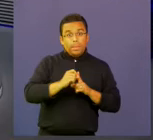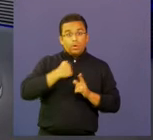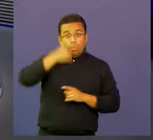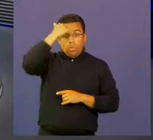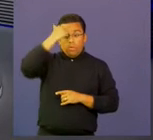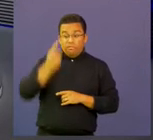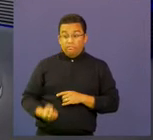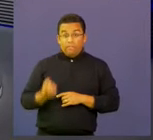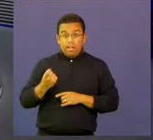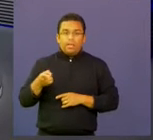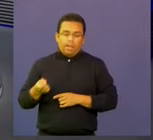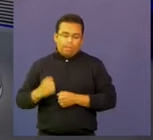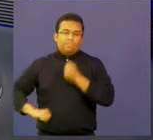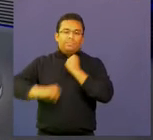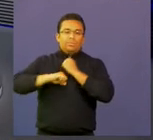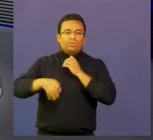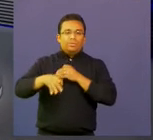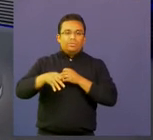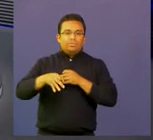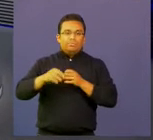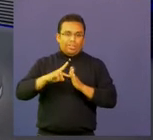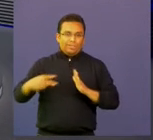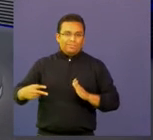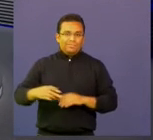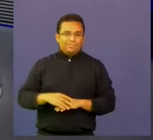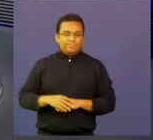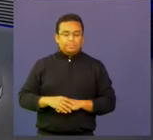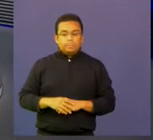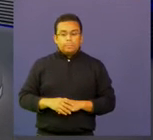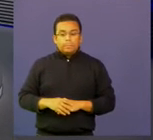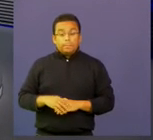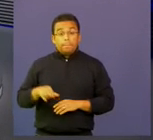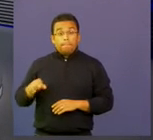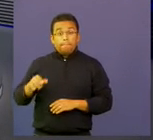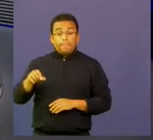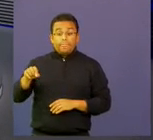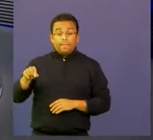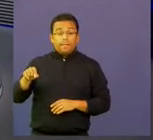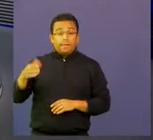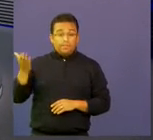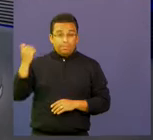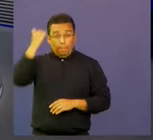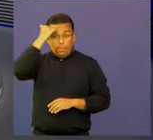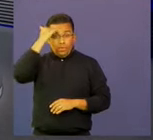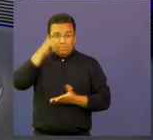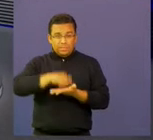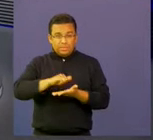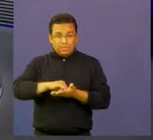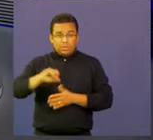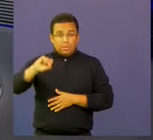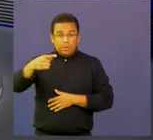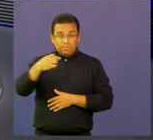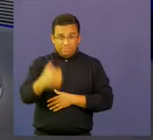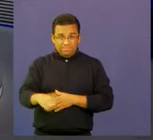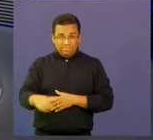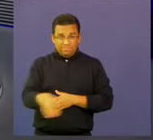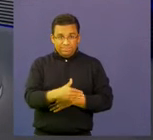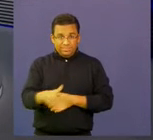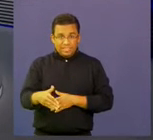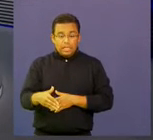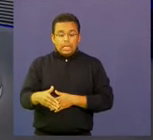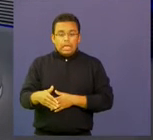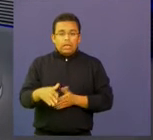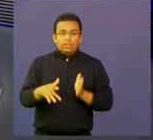profesores, desde el primer año, tienen una tablet, como ustedes muchos tienen ya, y entonces le van